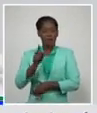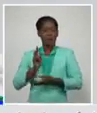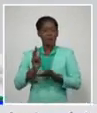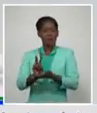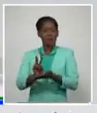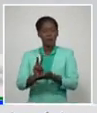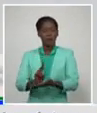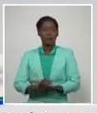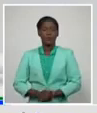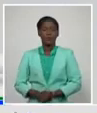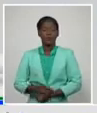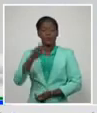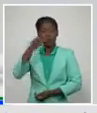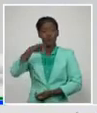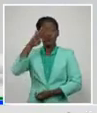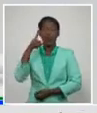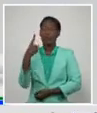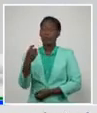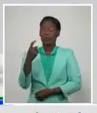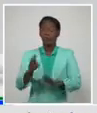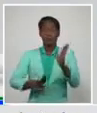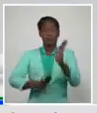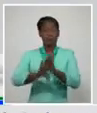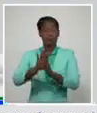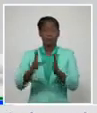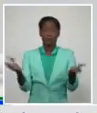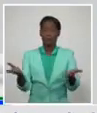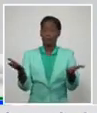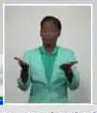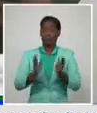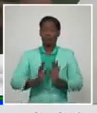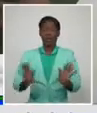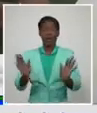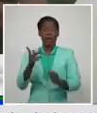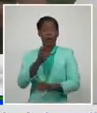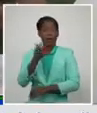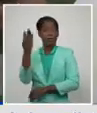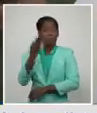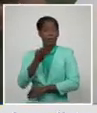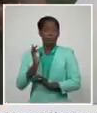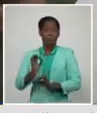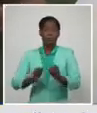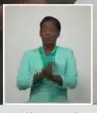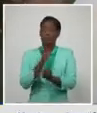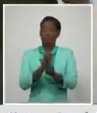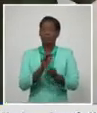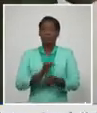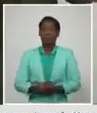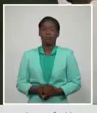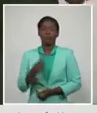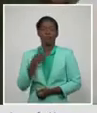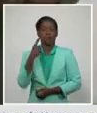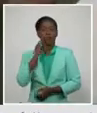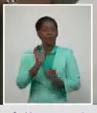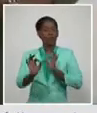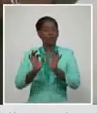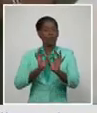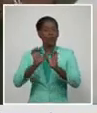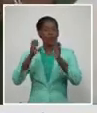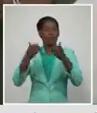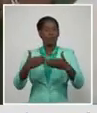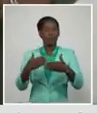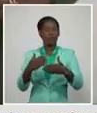necesita que sea exitosa la implementación de esta vacuna. Y usted, con su